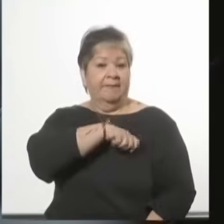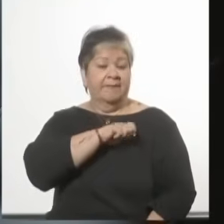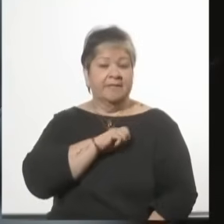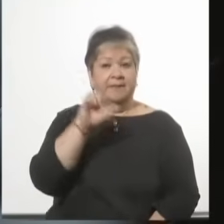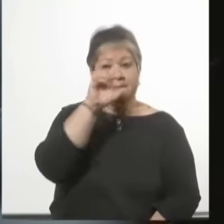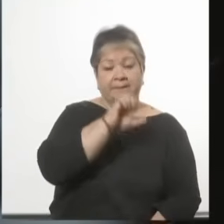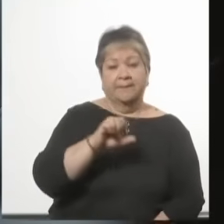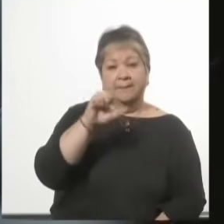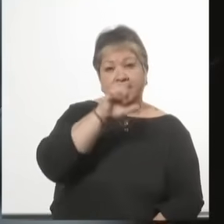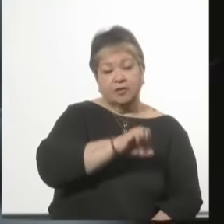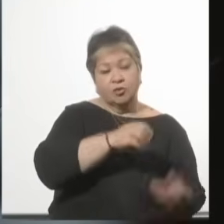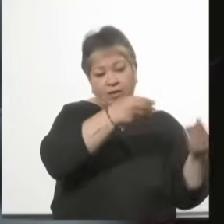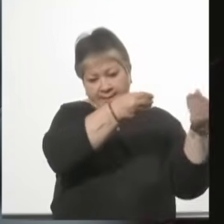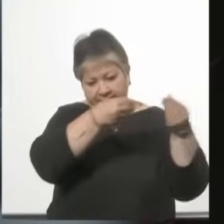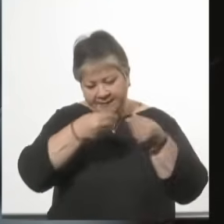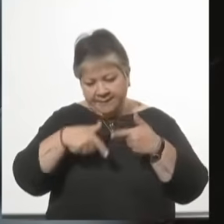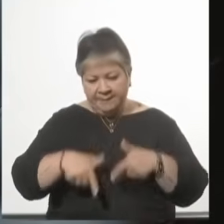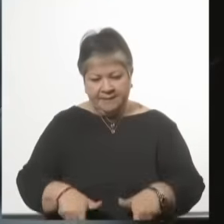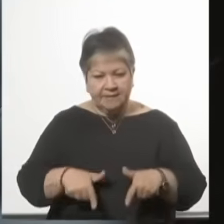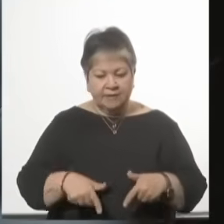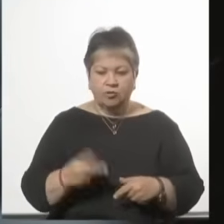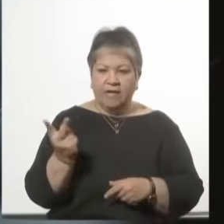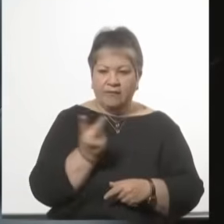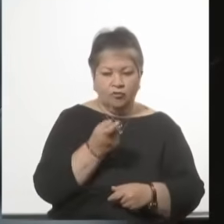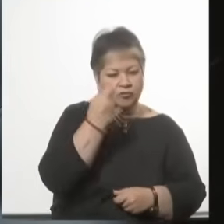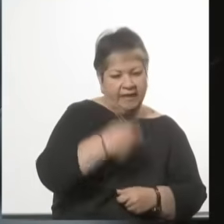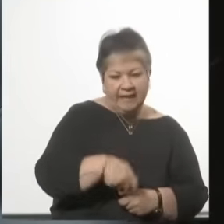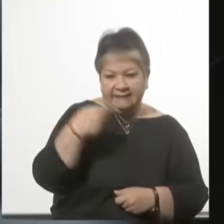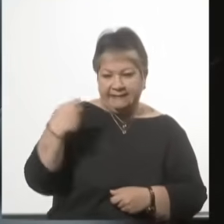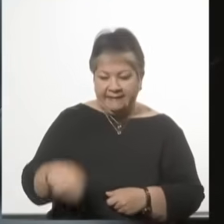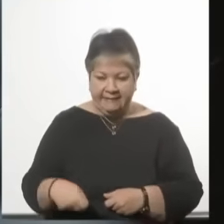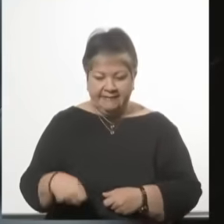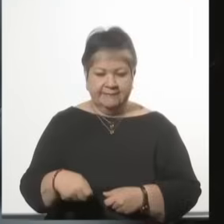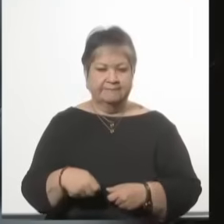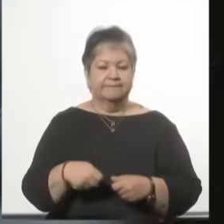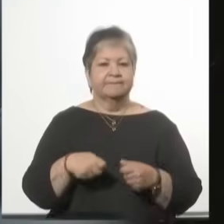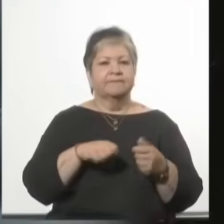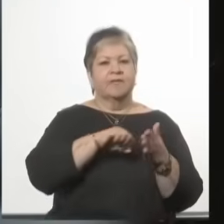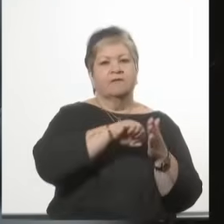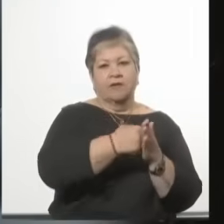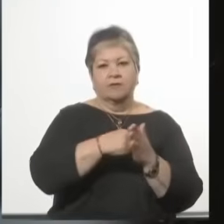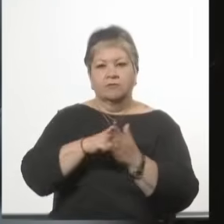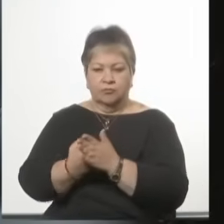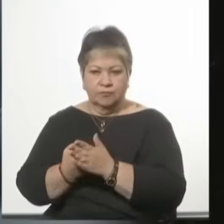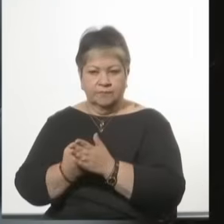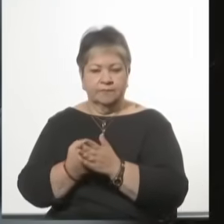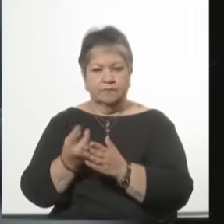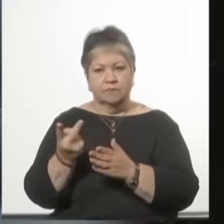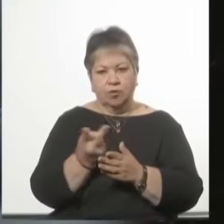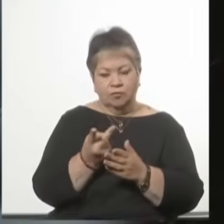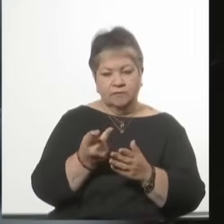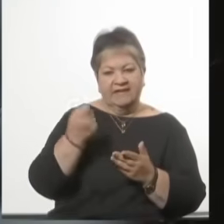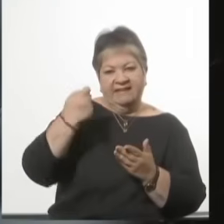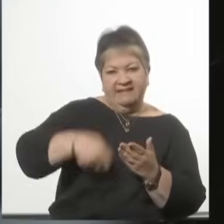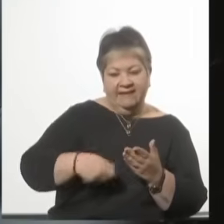referido ministerio los borradores de las dos garantías, Eurocommerce Bank, RedBridge Insurance Company Limitada.